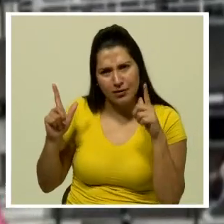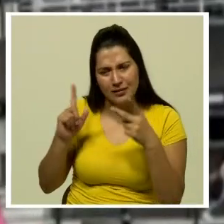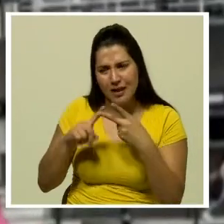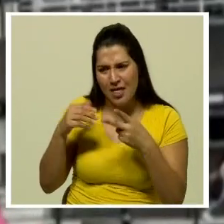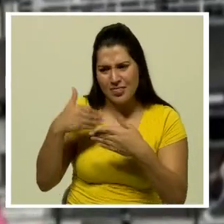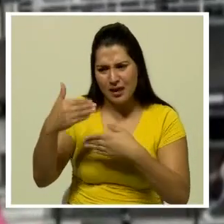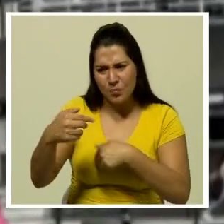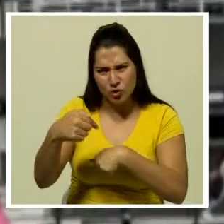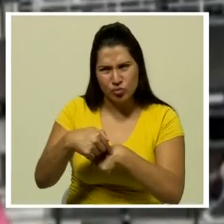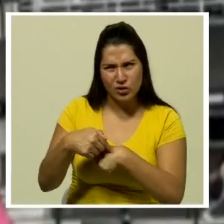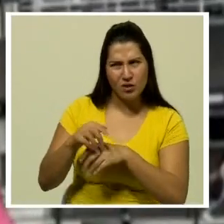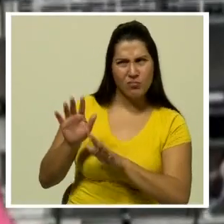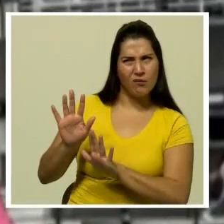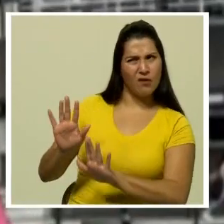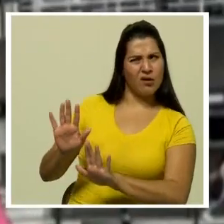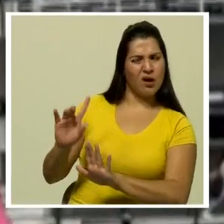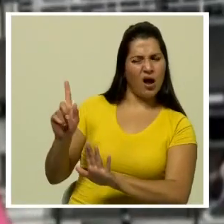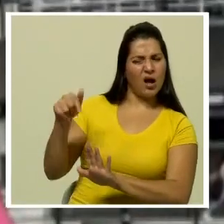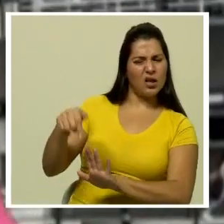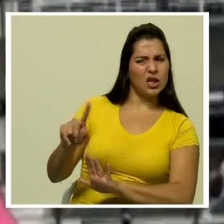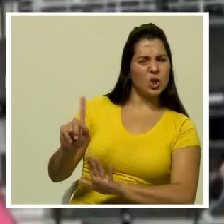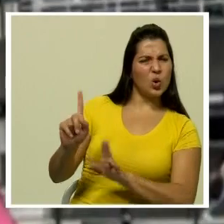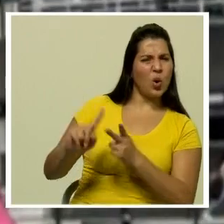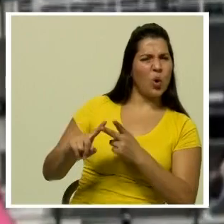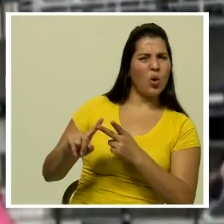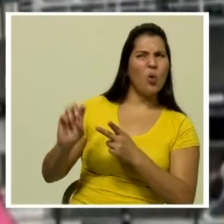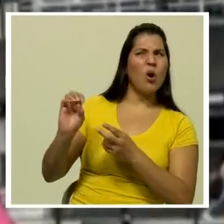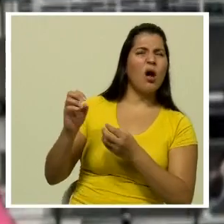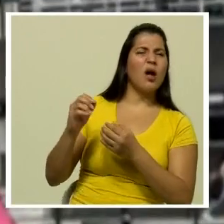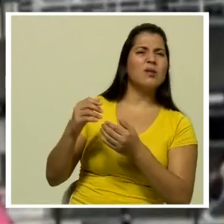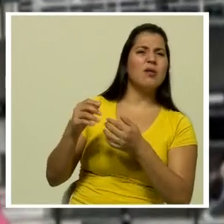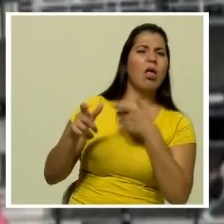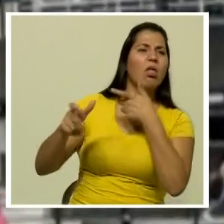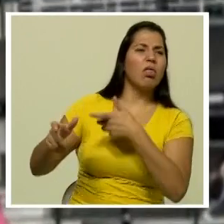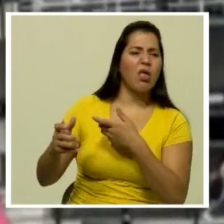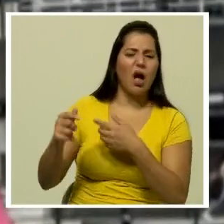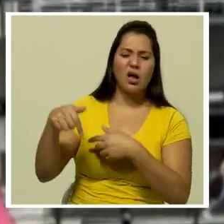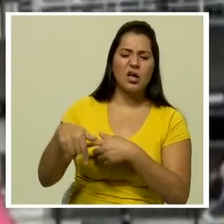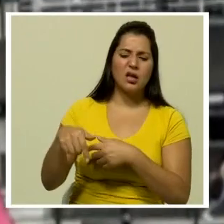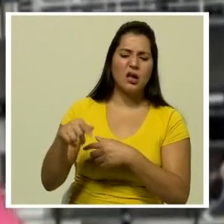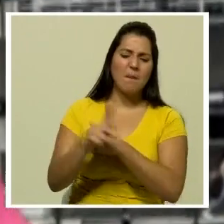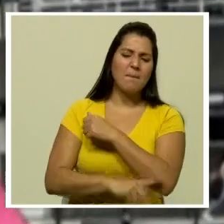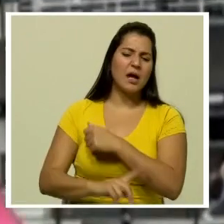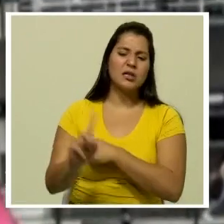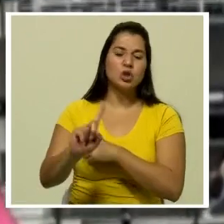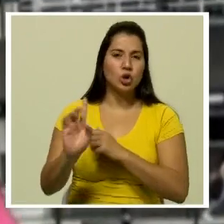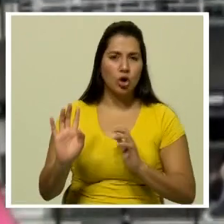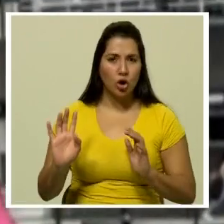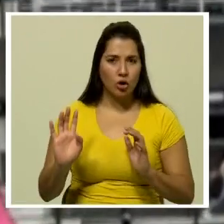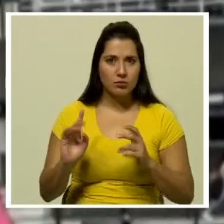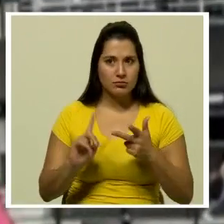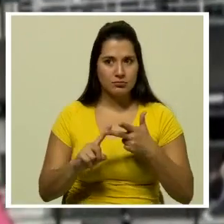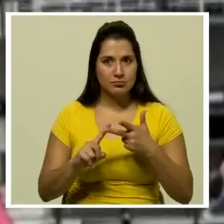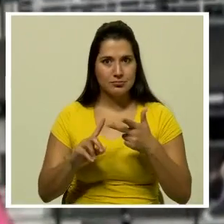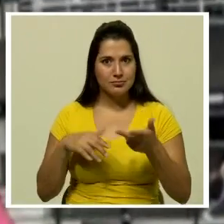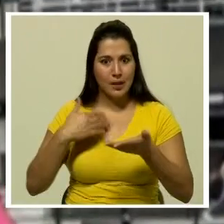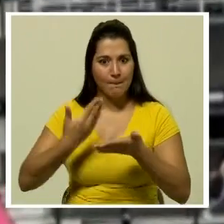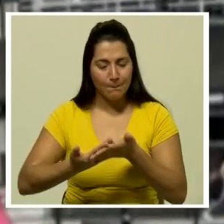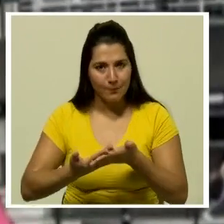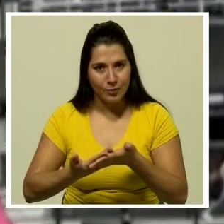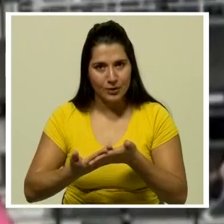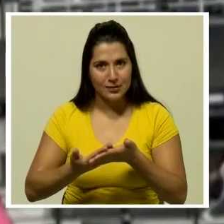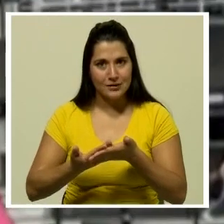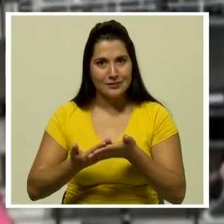periodo de escepticismo, están exagerando, tal vez en nuestro país no va a ser así. Luego llegó la pandemia